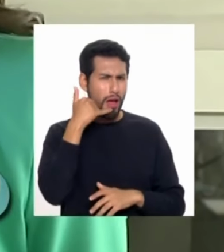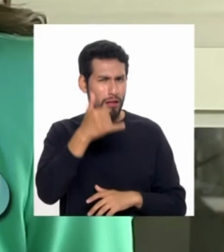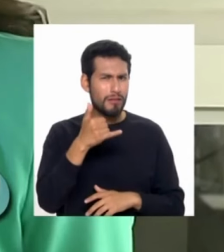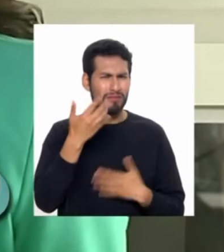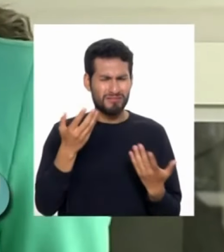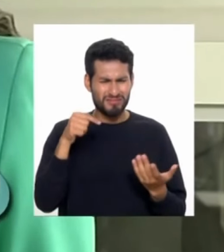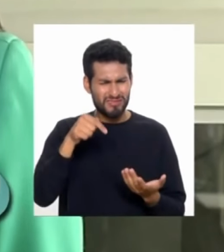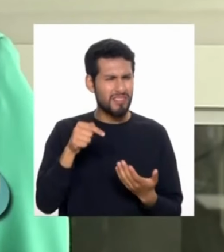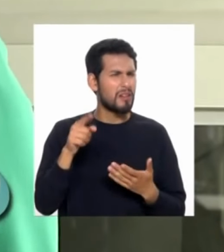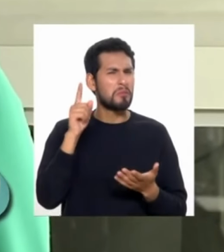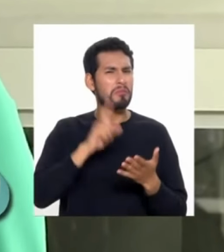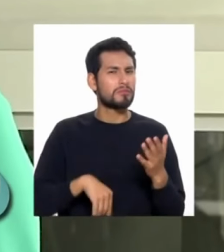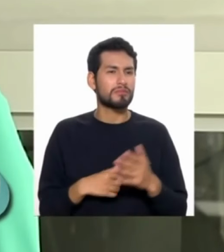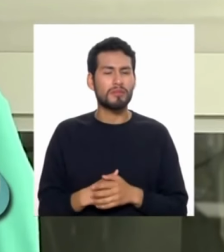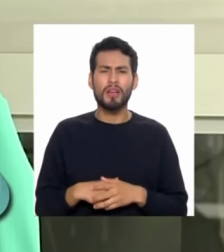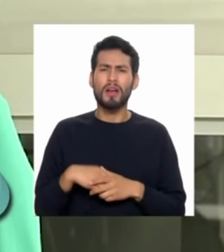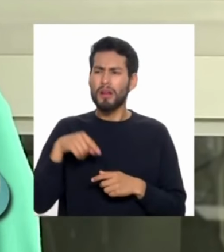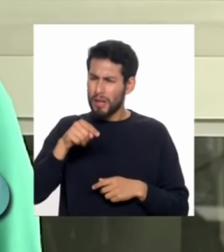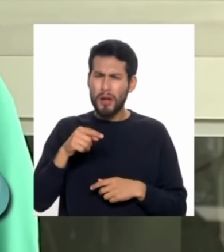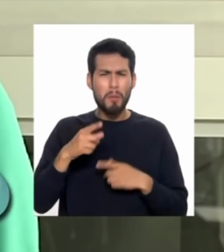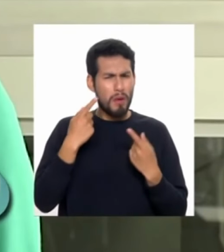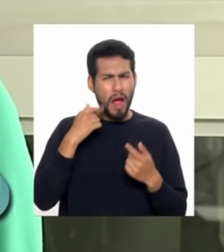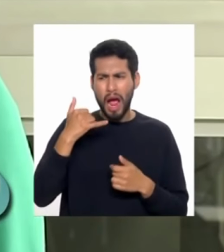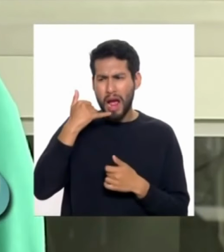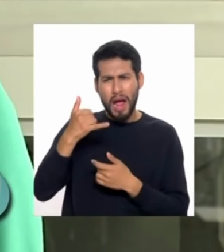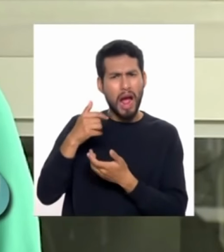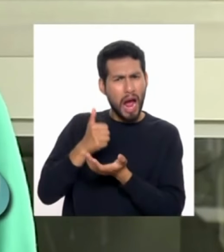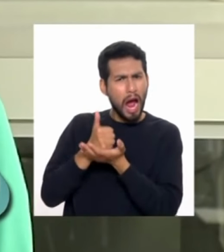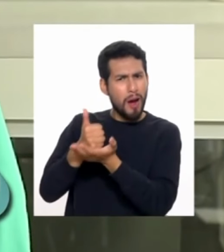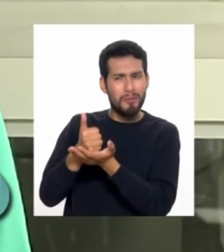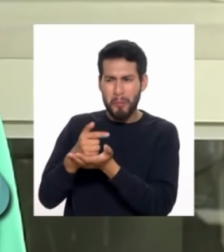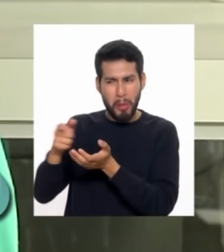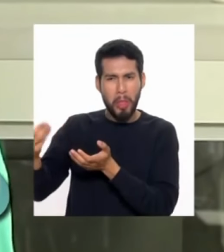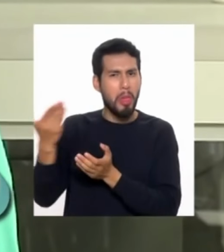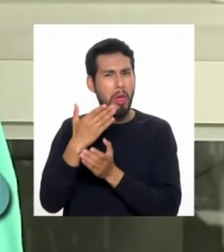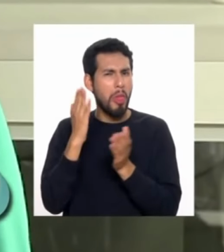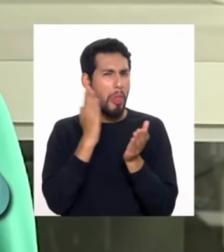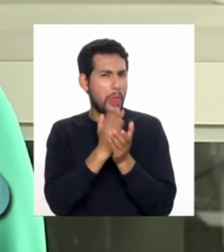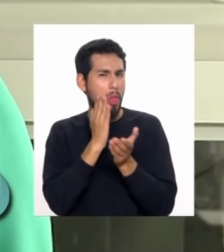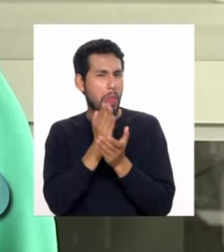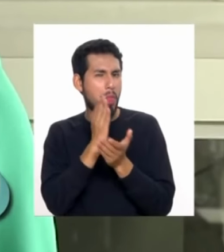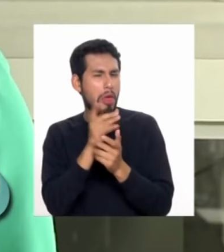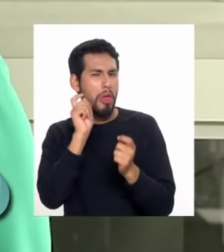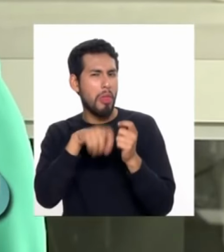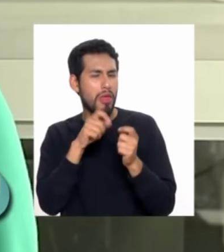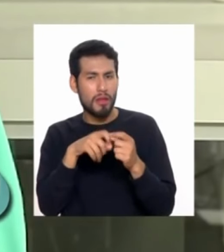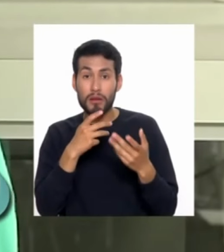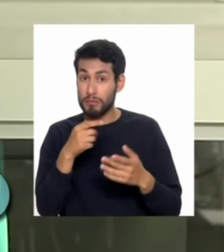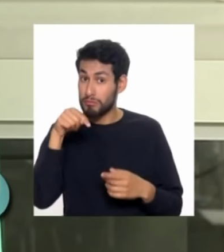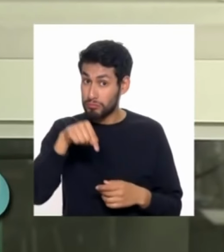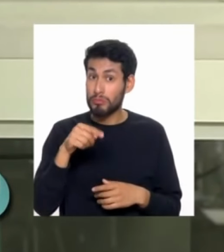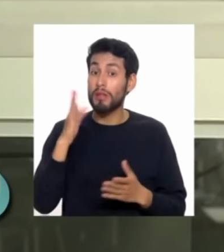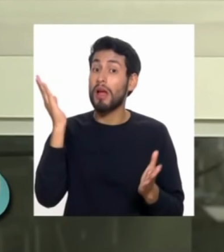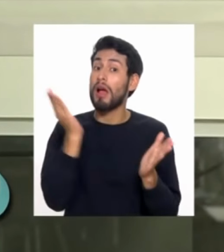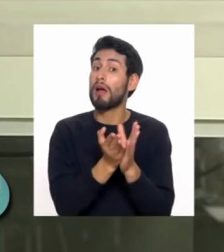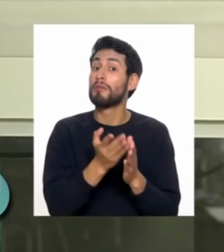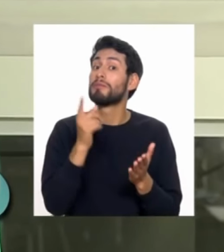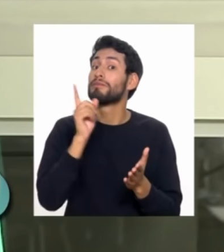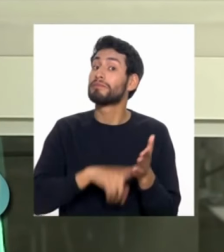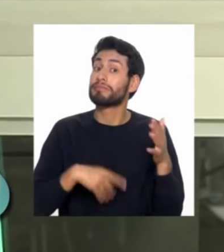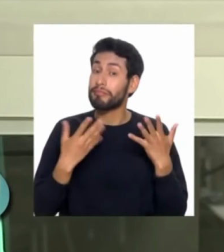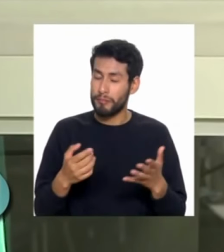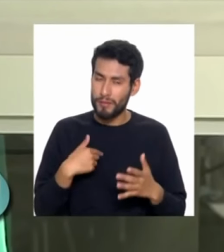que tienen como objetivo ayudar a personas. Para conversar sobre ello y cuáles son estas sanciones ante estas llamadas